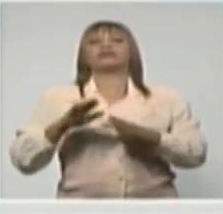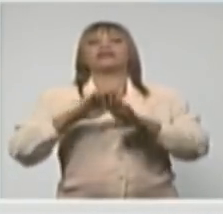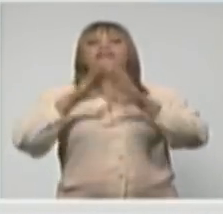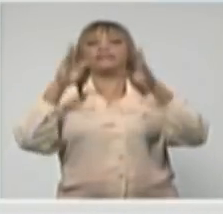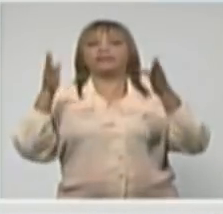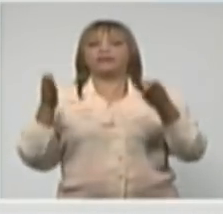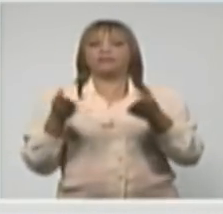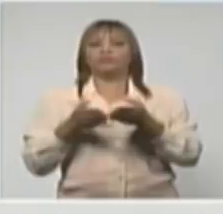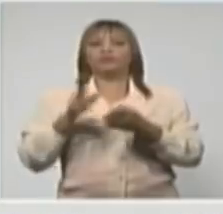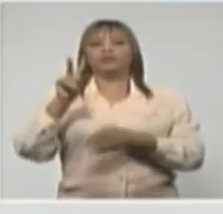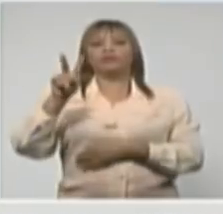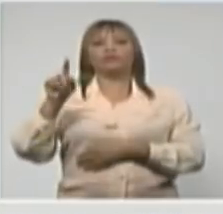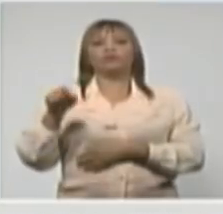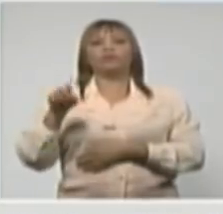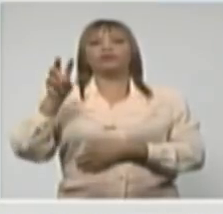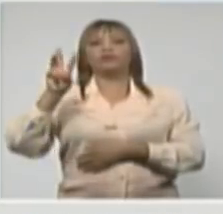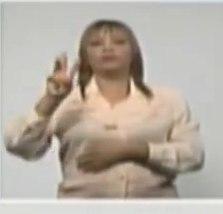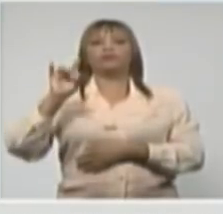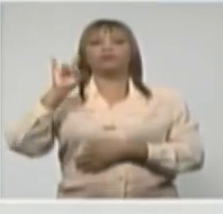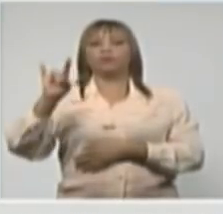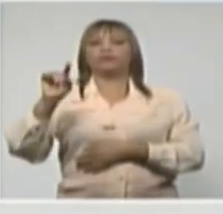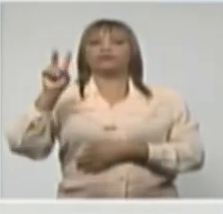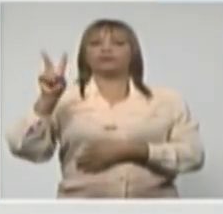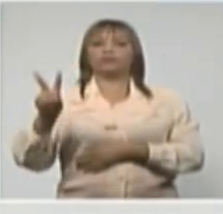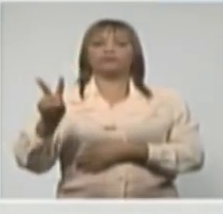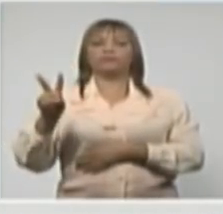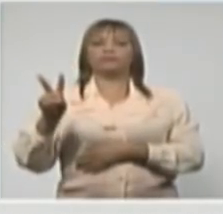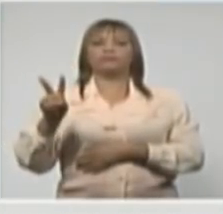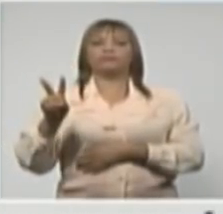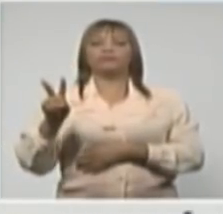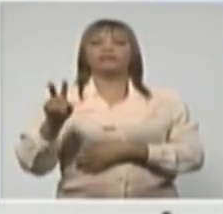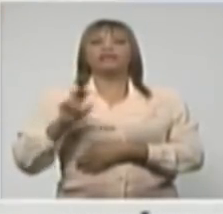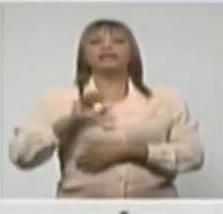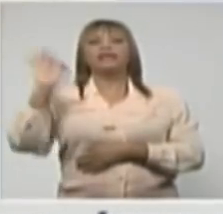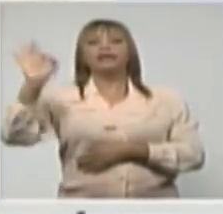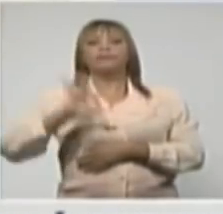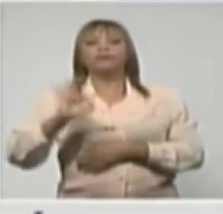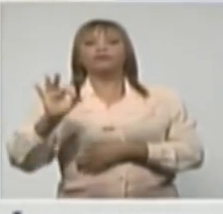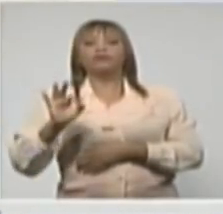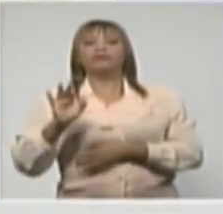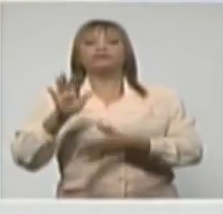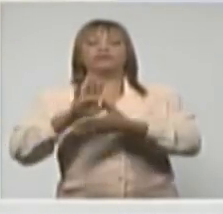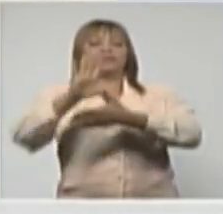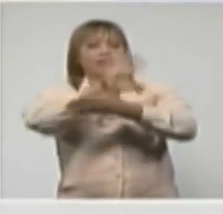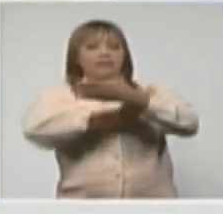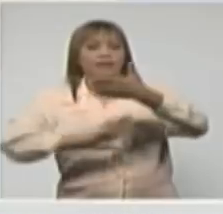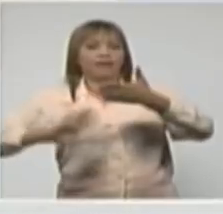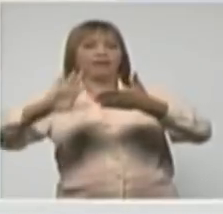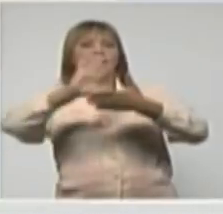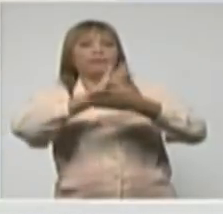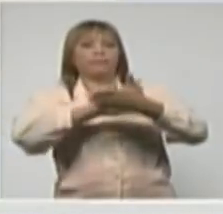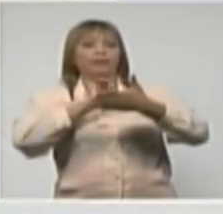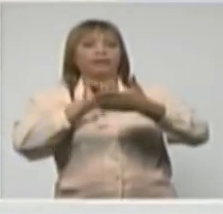de 2,92%, y la letalidad de la región de las Américas, que es